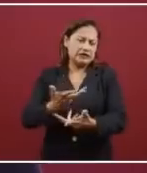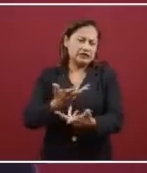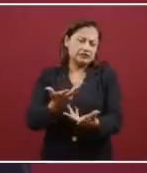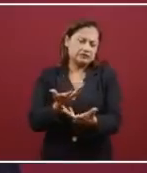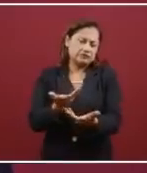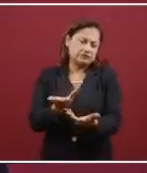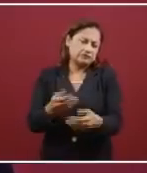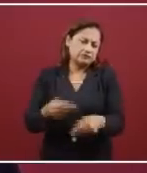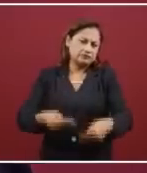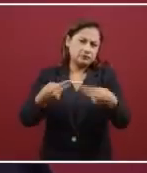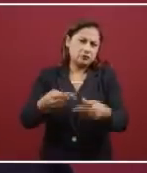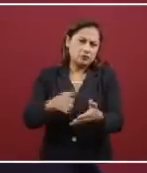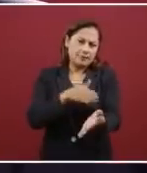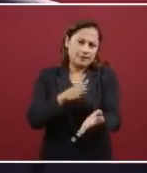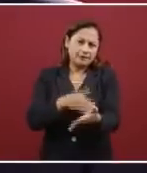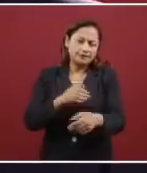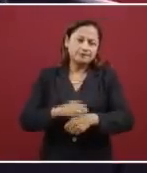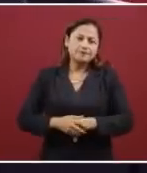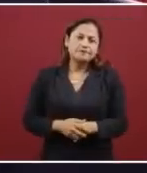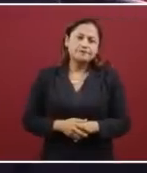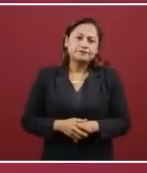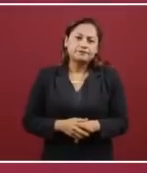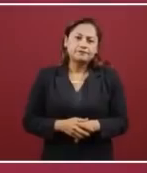que es